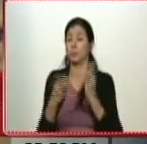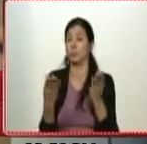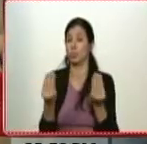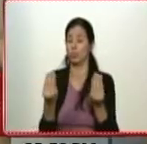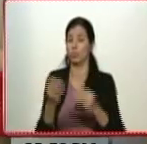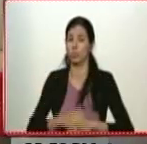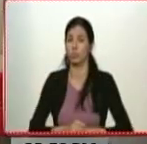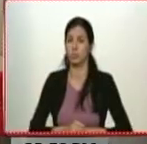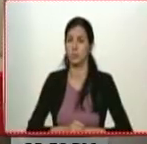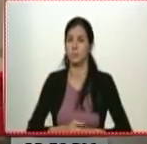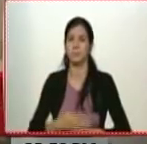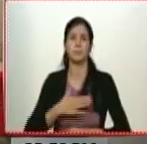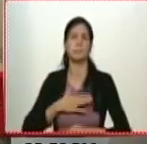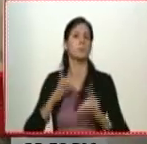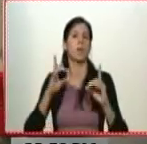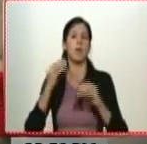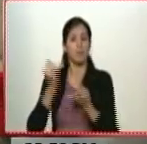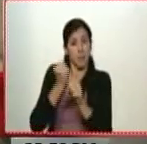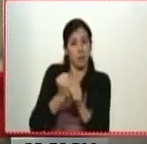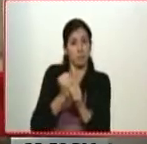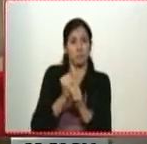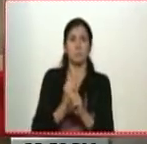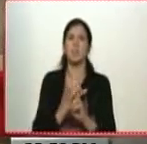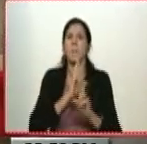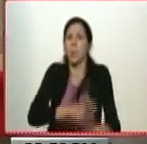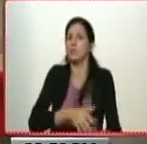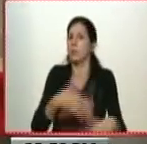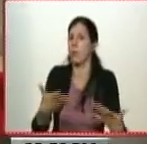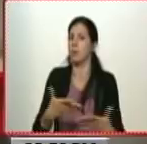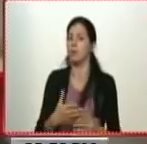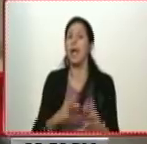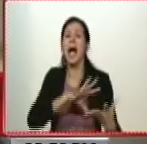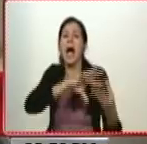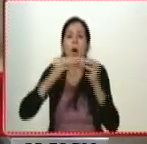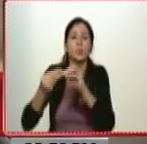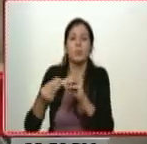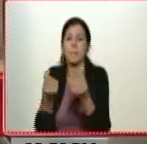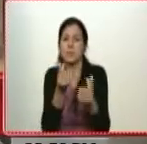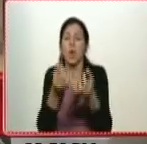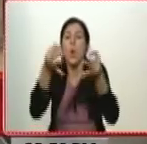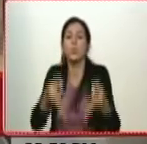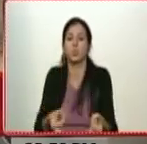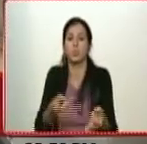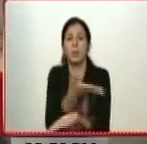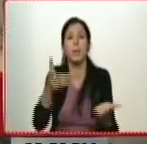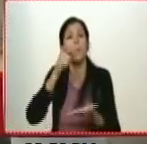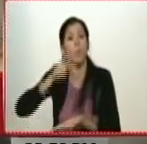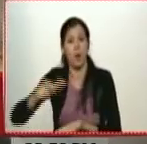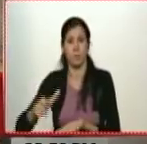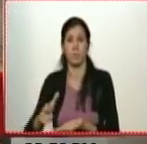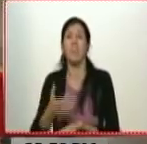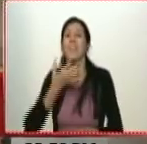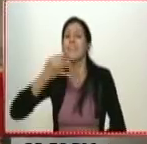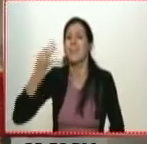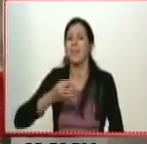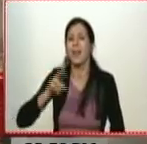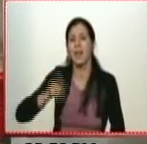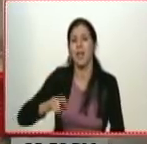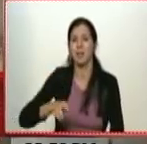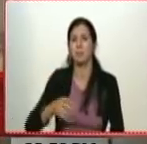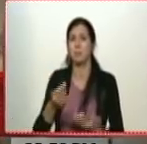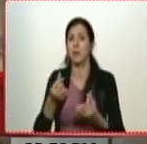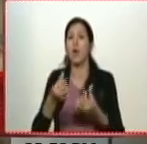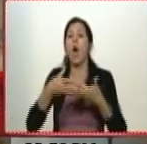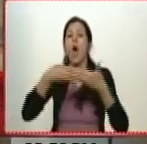acción genera una reacción, concreción, ajuste de precio, precio justo para el pueblo venezolano, pero un precio real, un precio calculado al